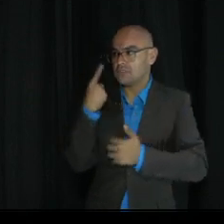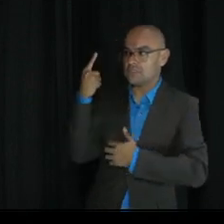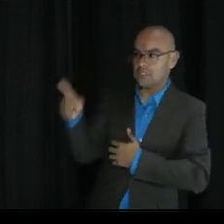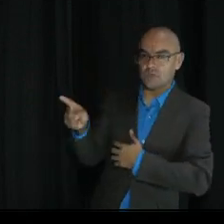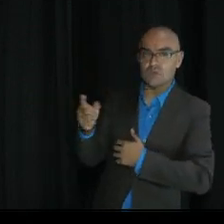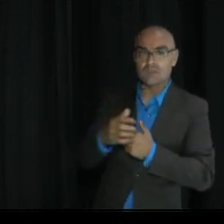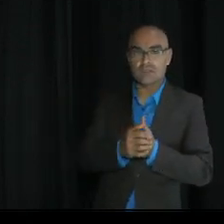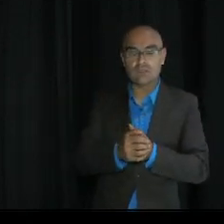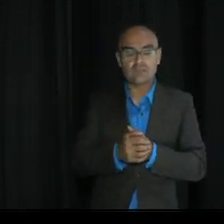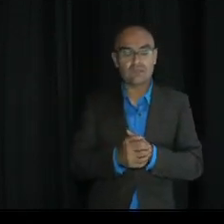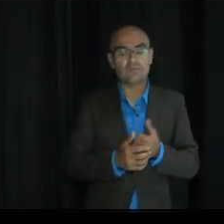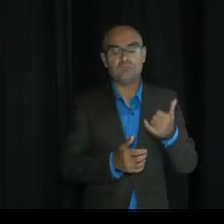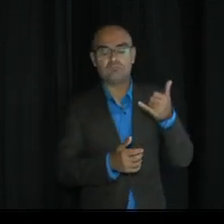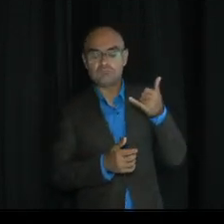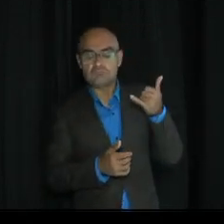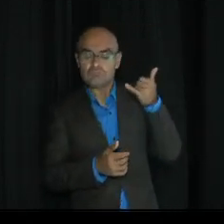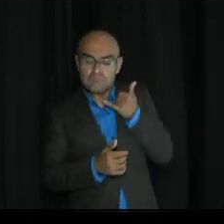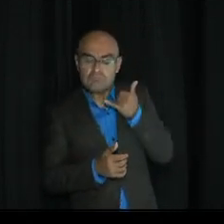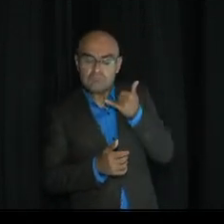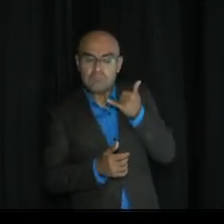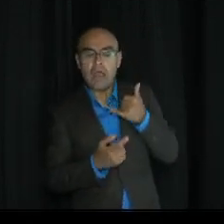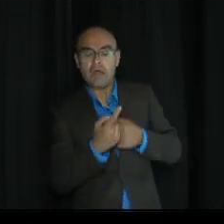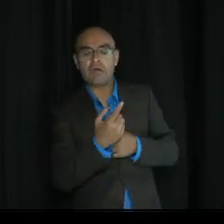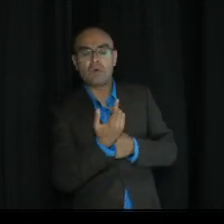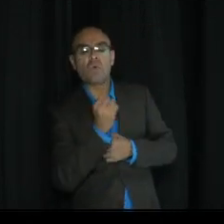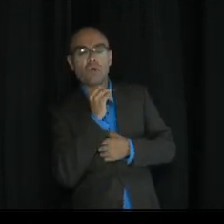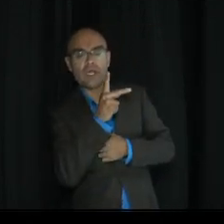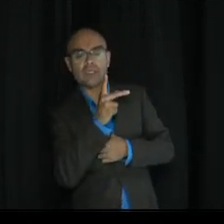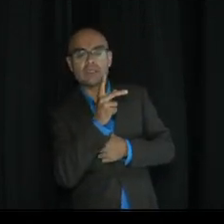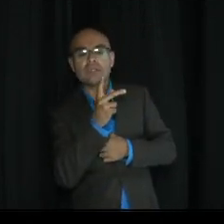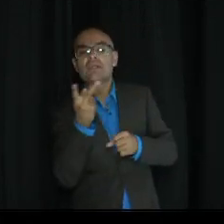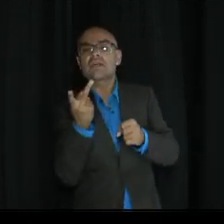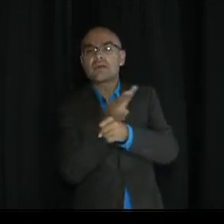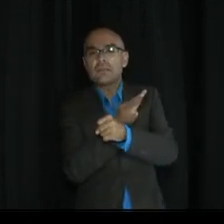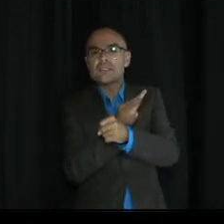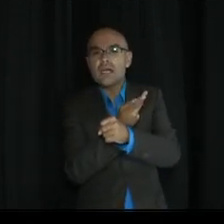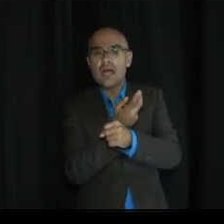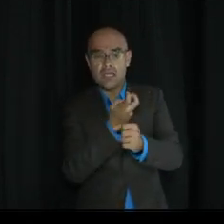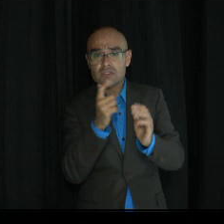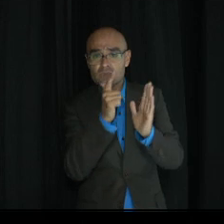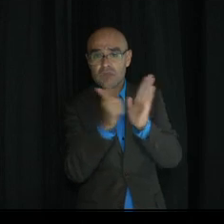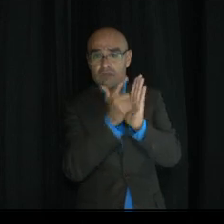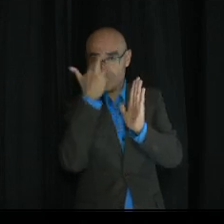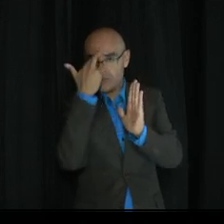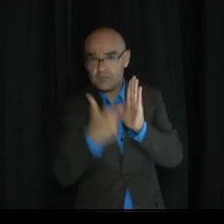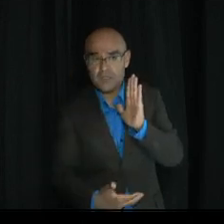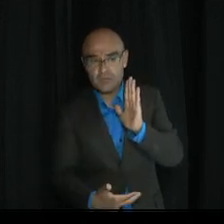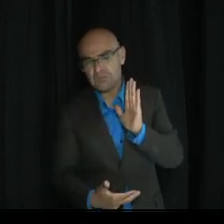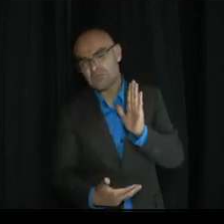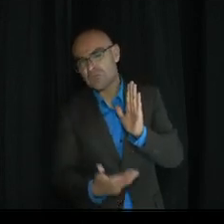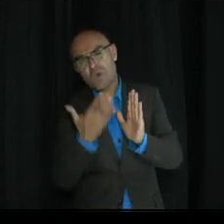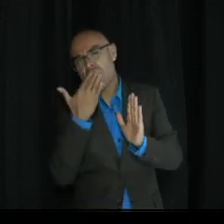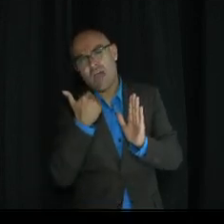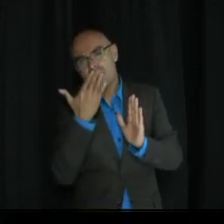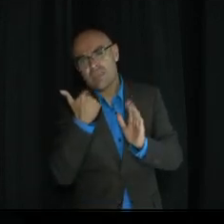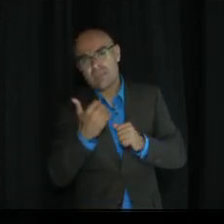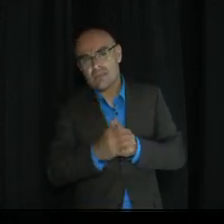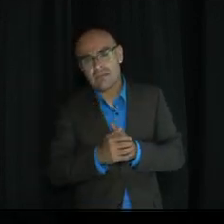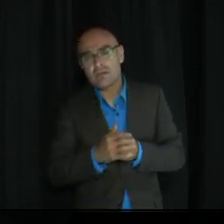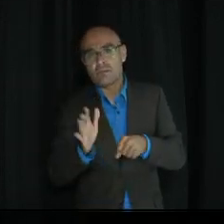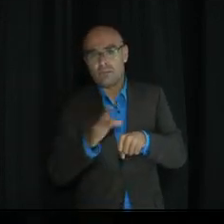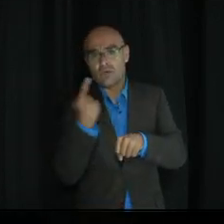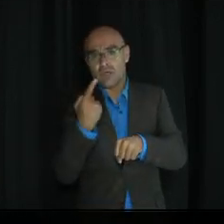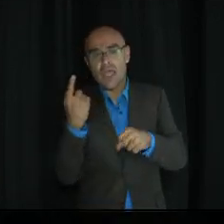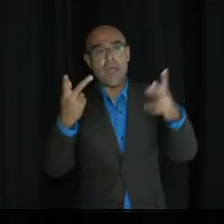no constituiría como tal, como para nosotros, un hecho que involucre un delito, ya sea maltrato o crueldad. Porque a final de cuentas, el